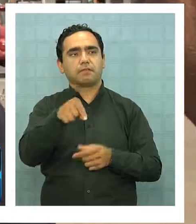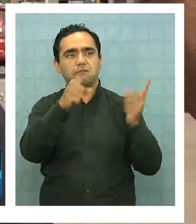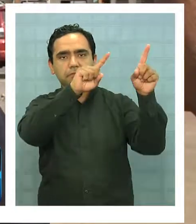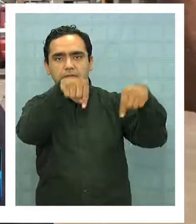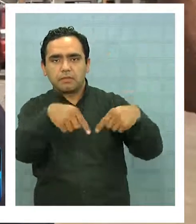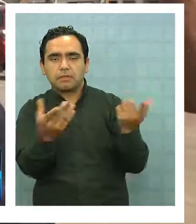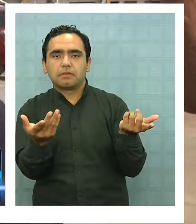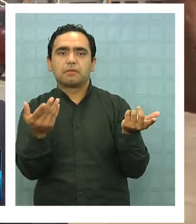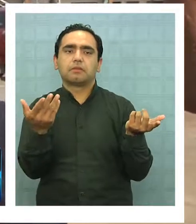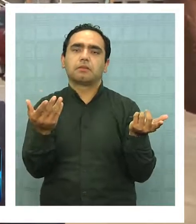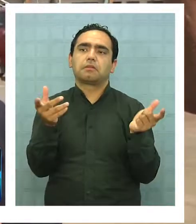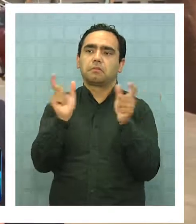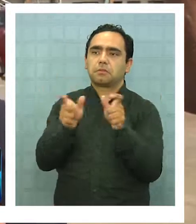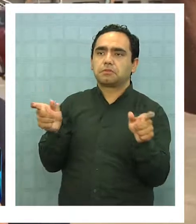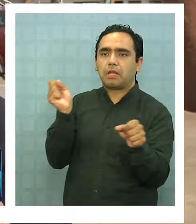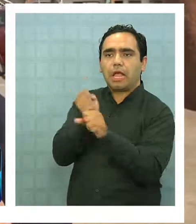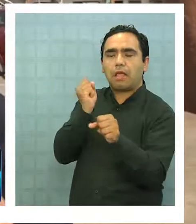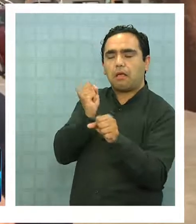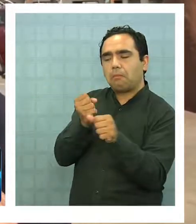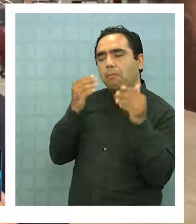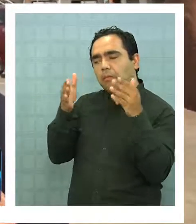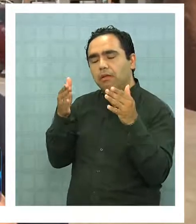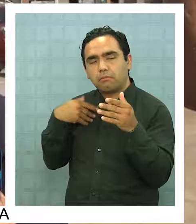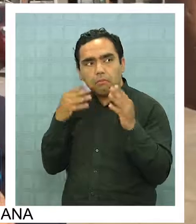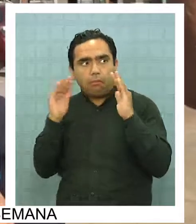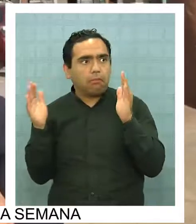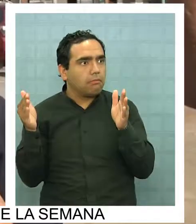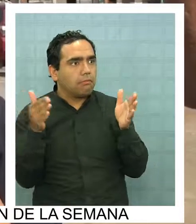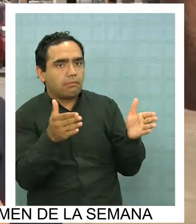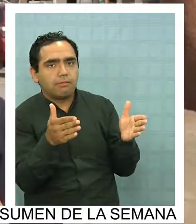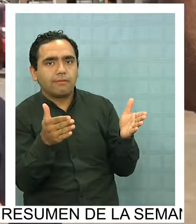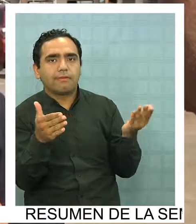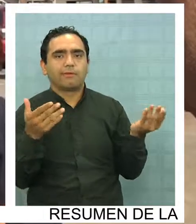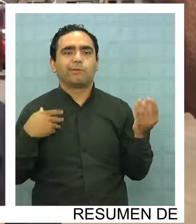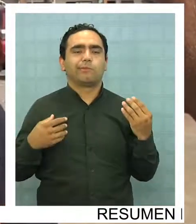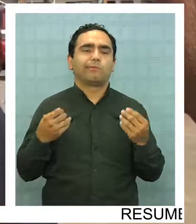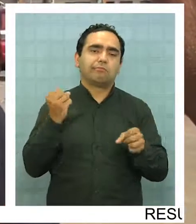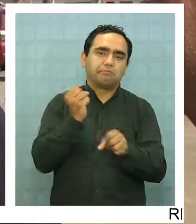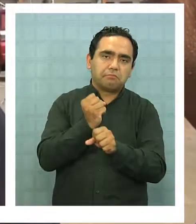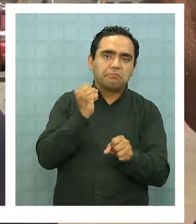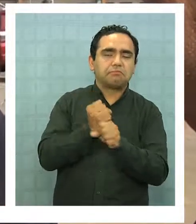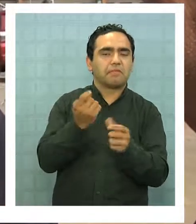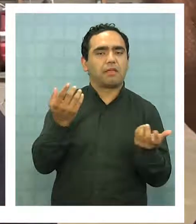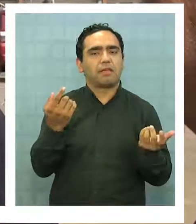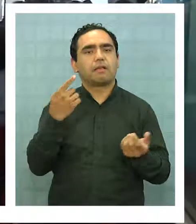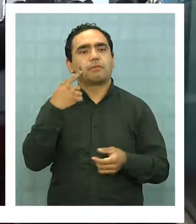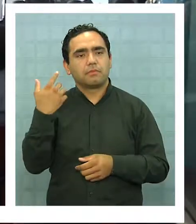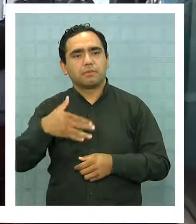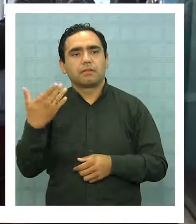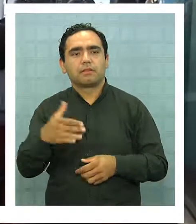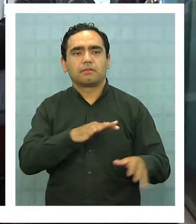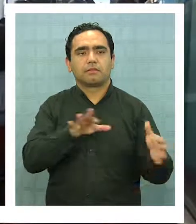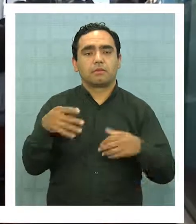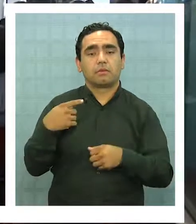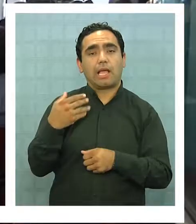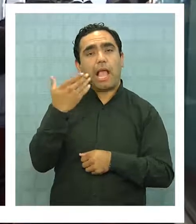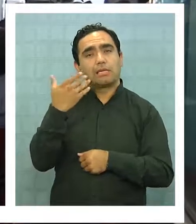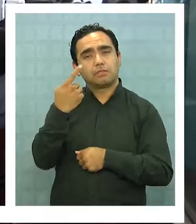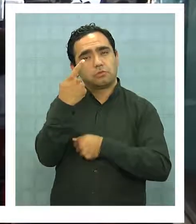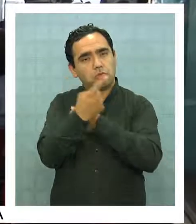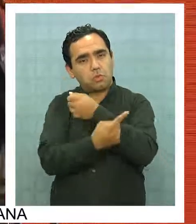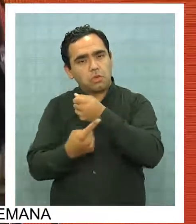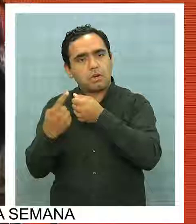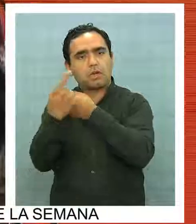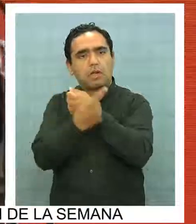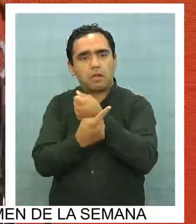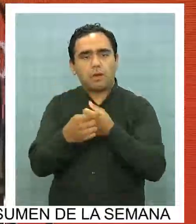que saca de foco a todos los colegas, a todos los trabajadores en realidad. Saca un momento de las labores. Más de una hora estuvieron sobre el